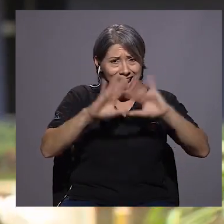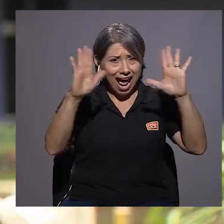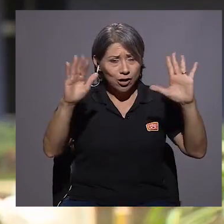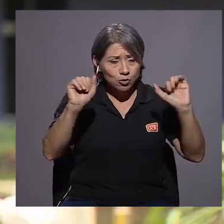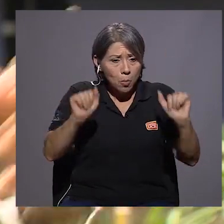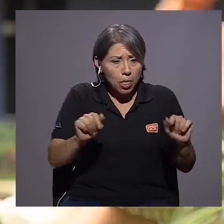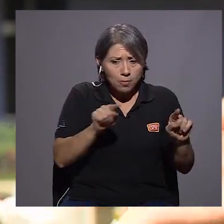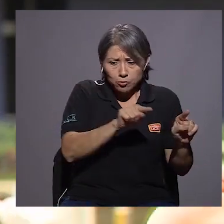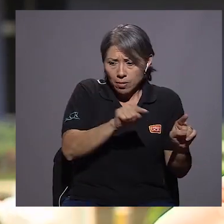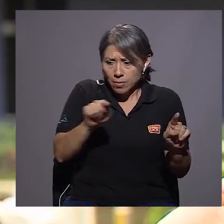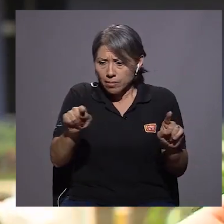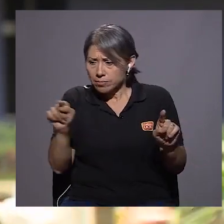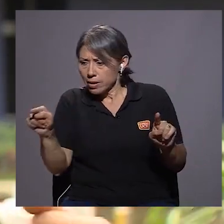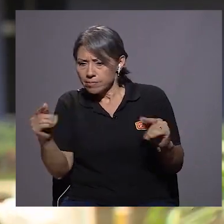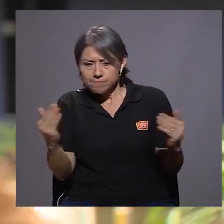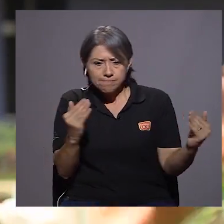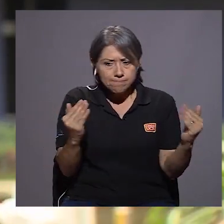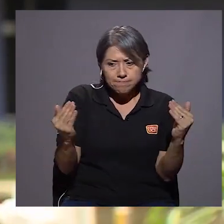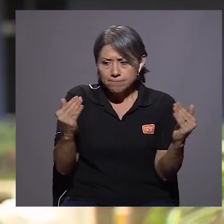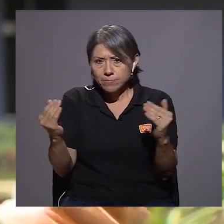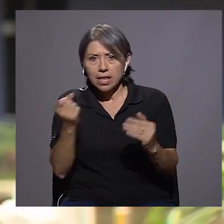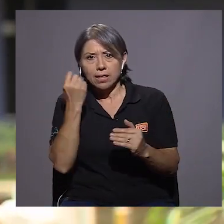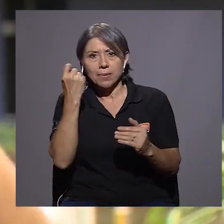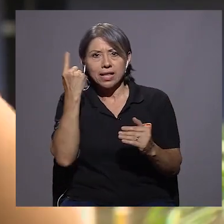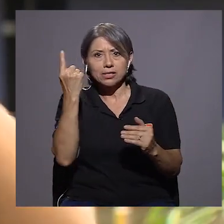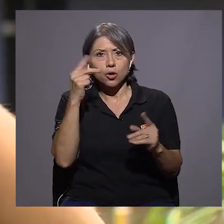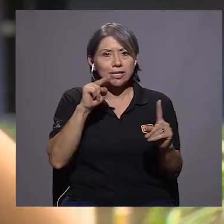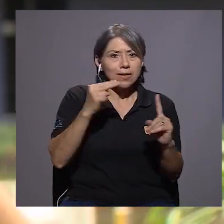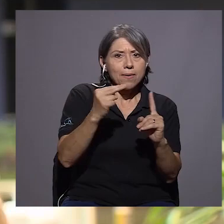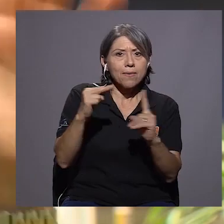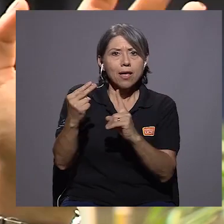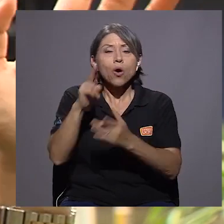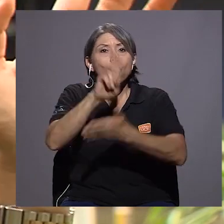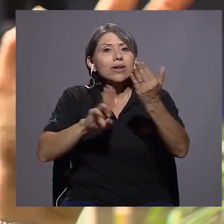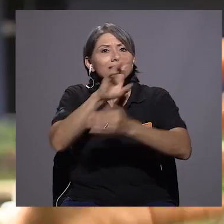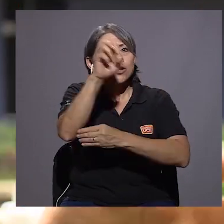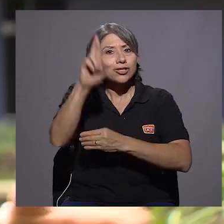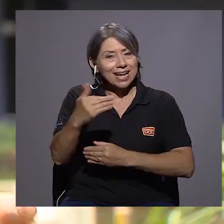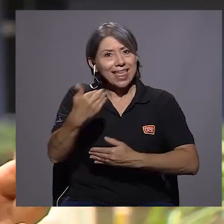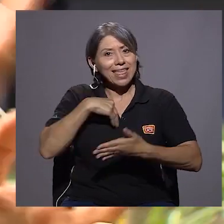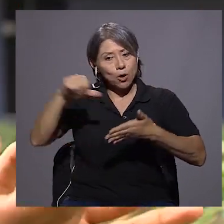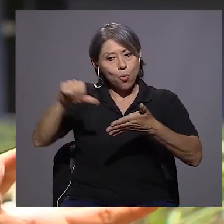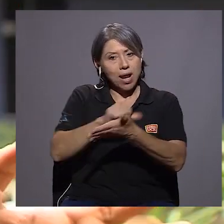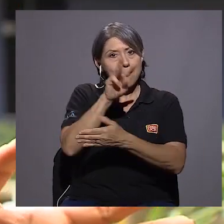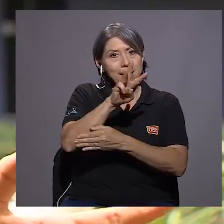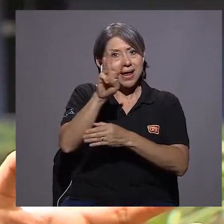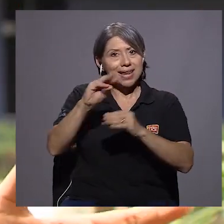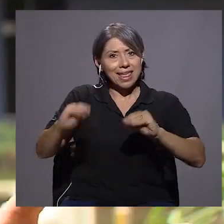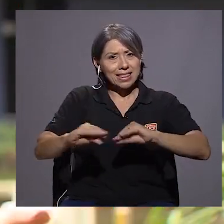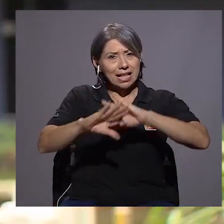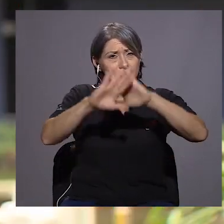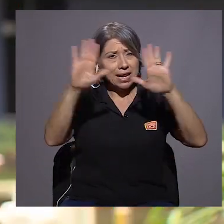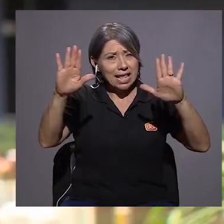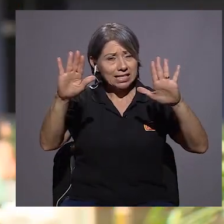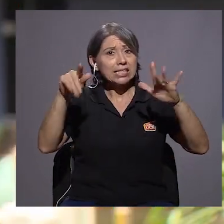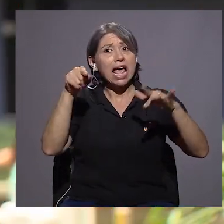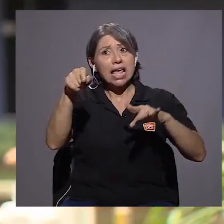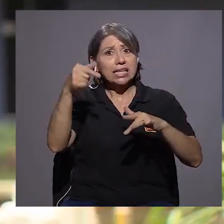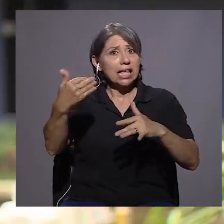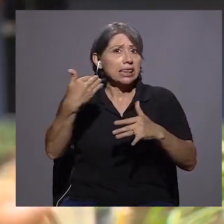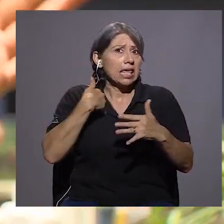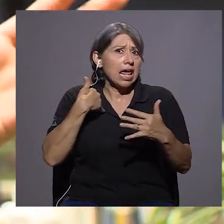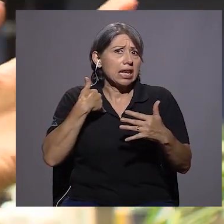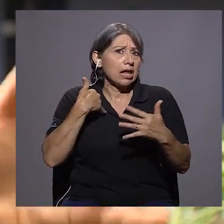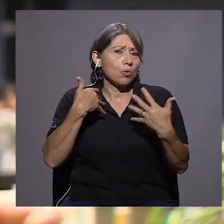podemos hacer cotejos e interpretaciones. La Universidad de Costa Rica cuenta con una página de transparencia, que es una